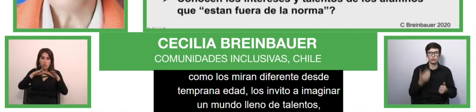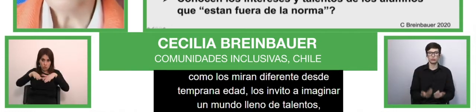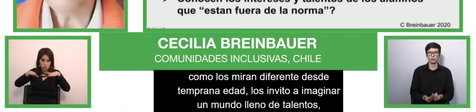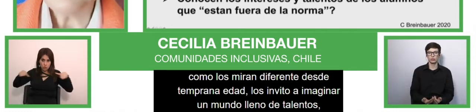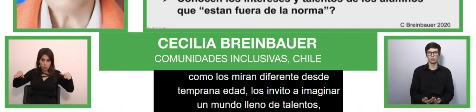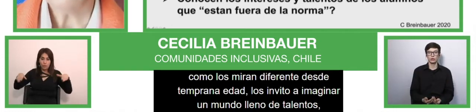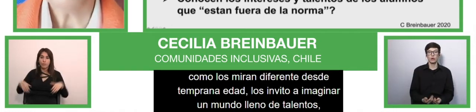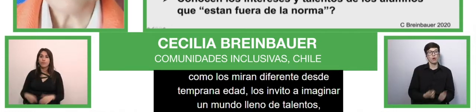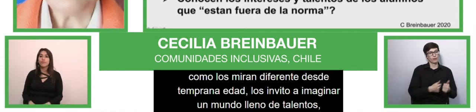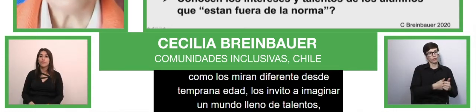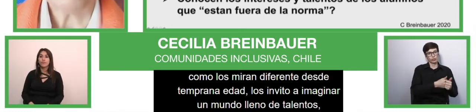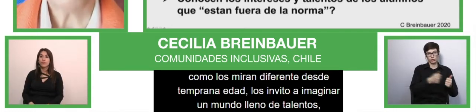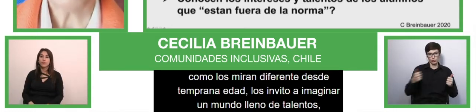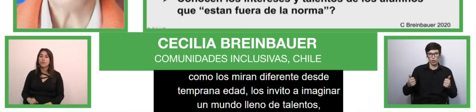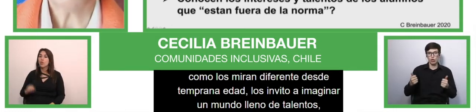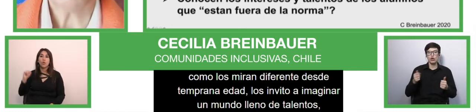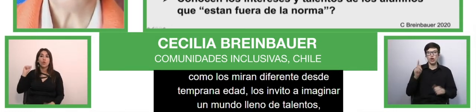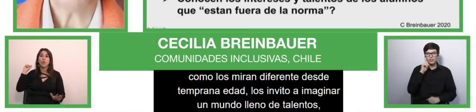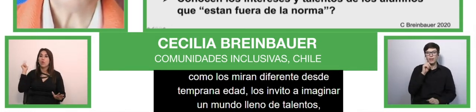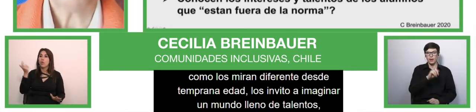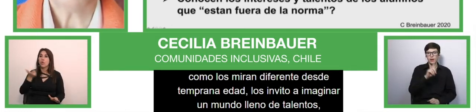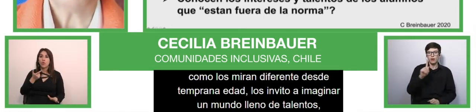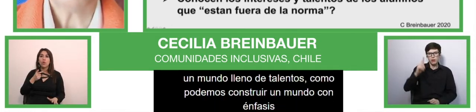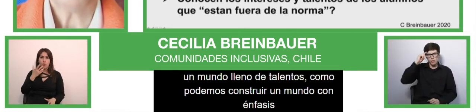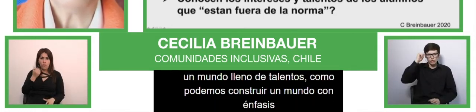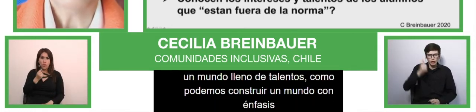todos tenemos talentos